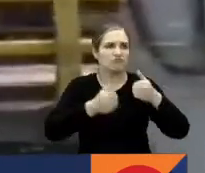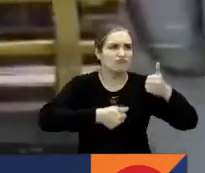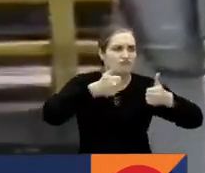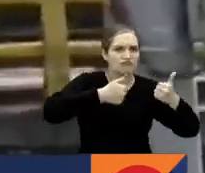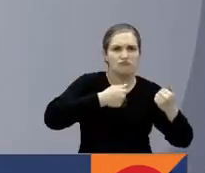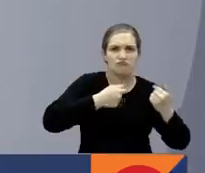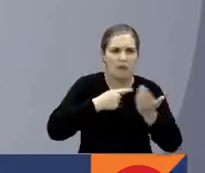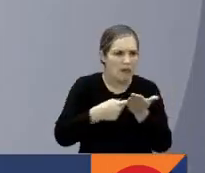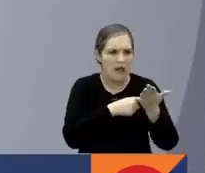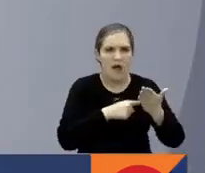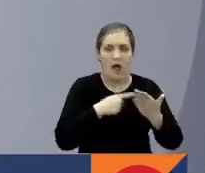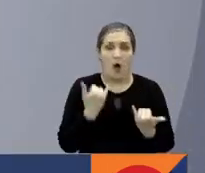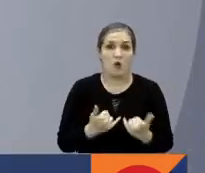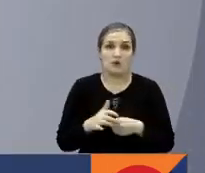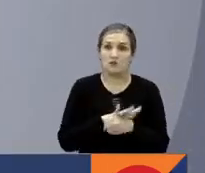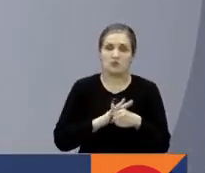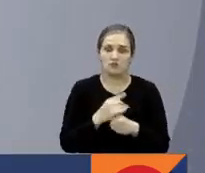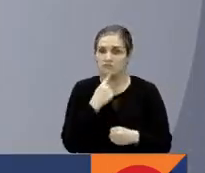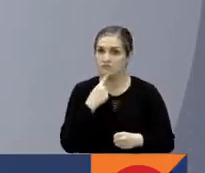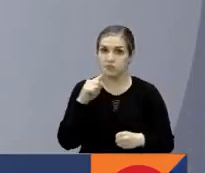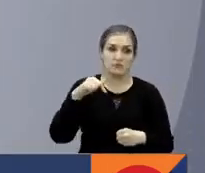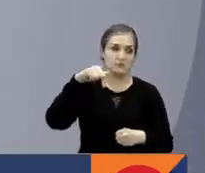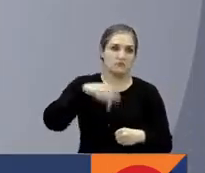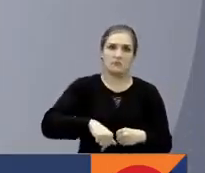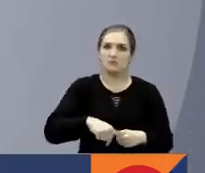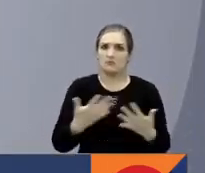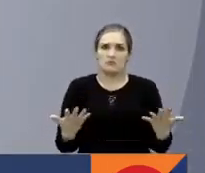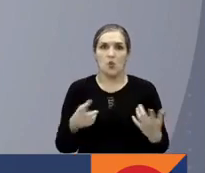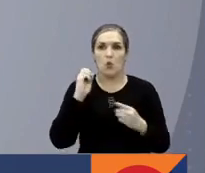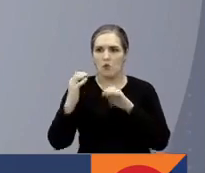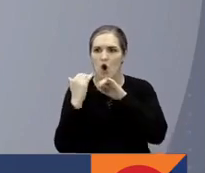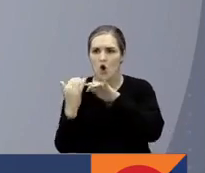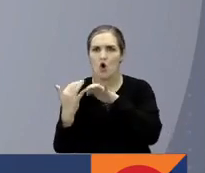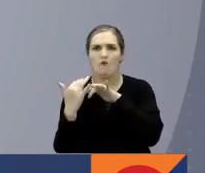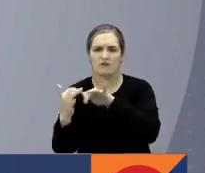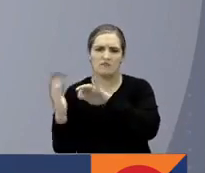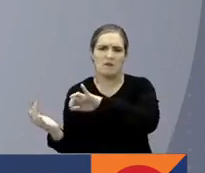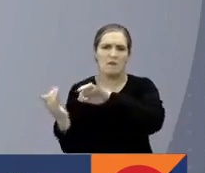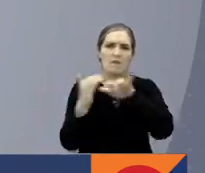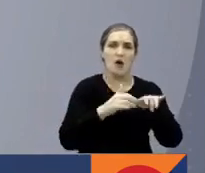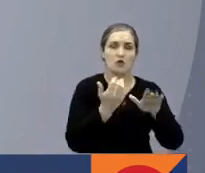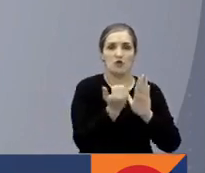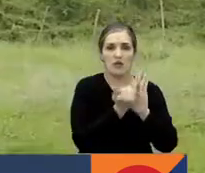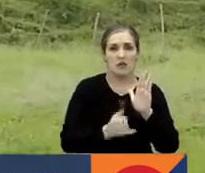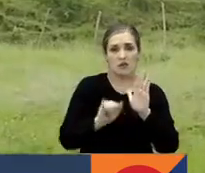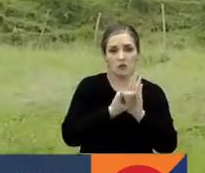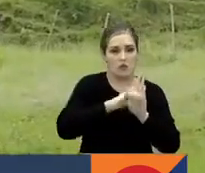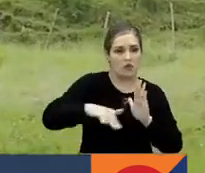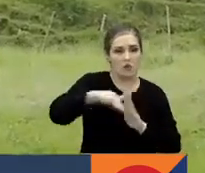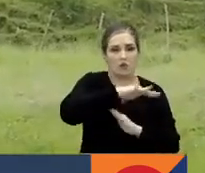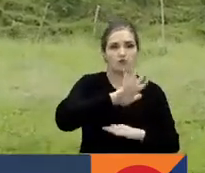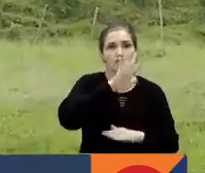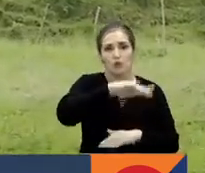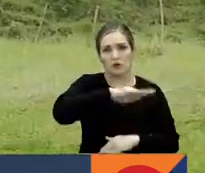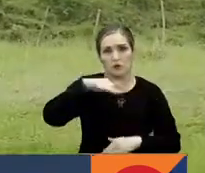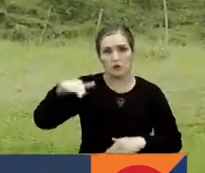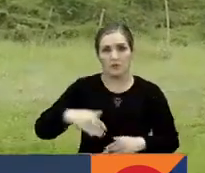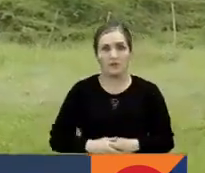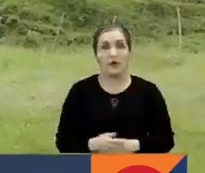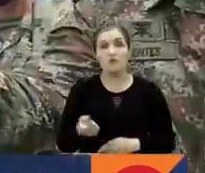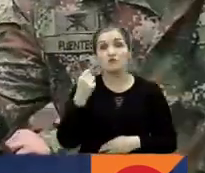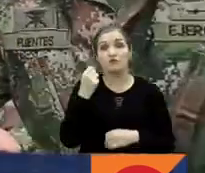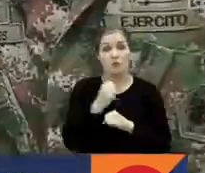atender este fenómeno tan grande que está sucediendo hoy por el conflicto armado en esta región del departamento de Antioquia. En horas de la mañana, el gobernador